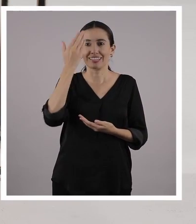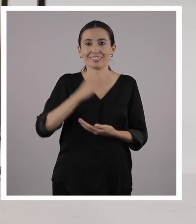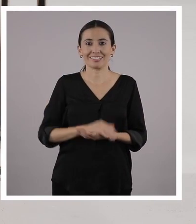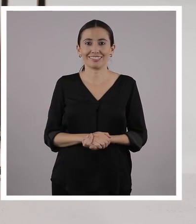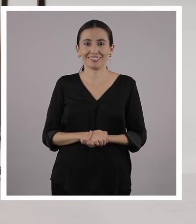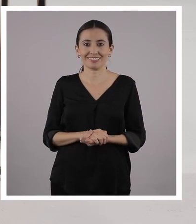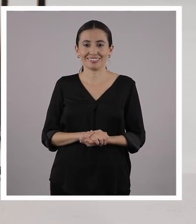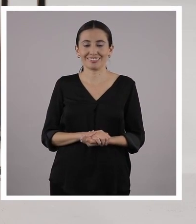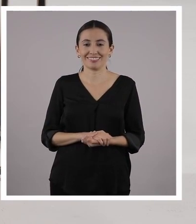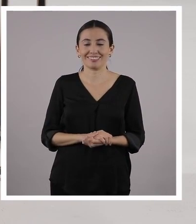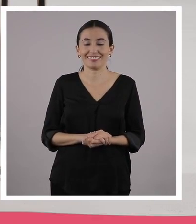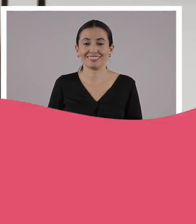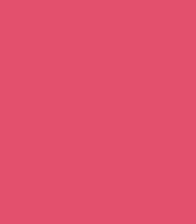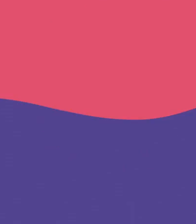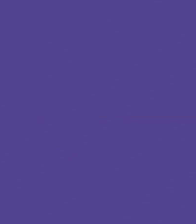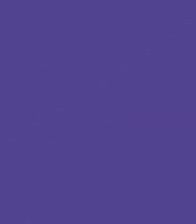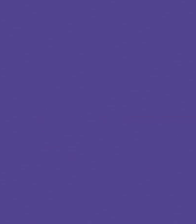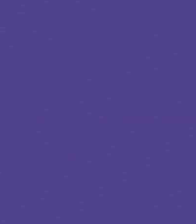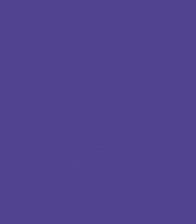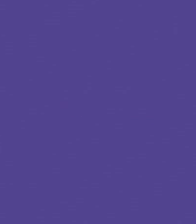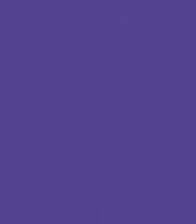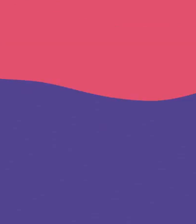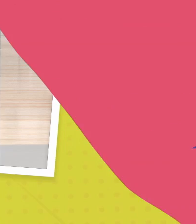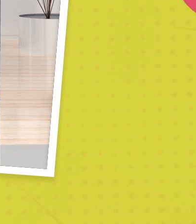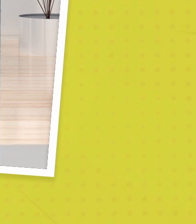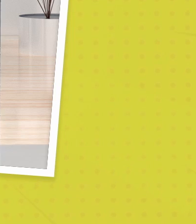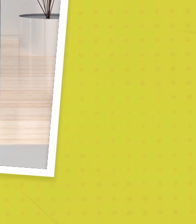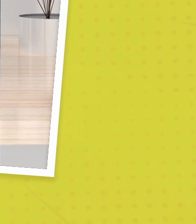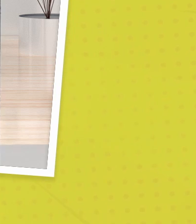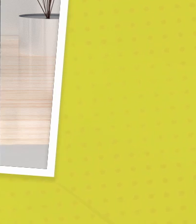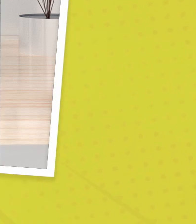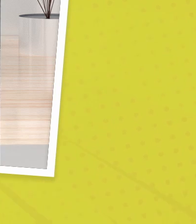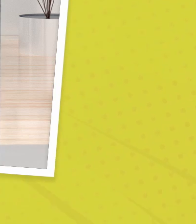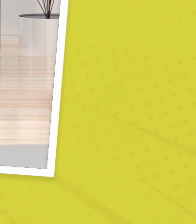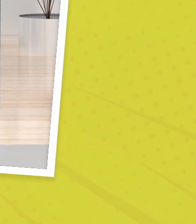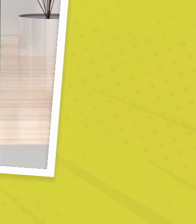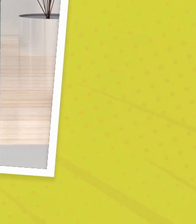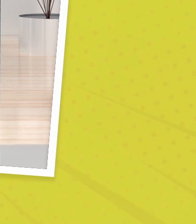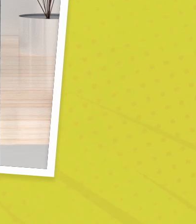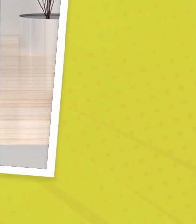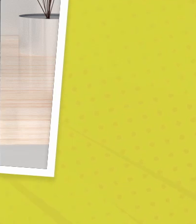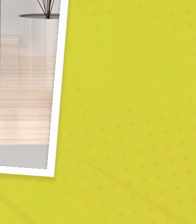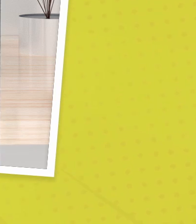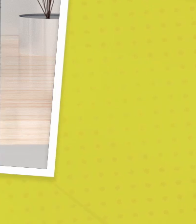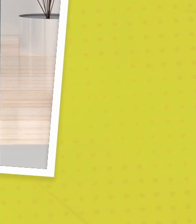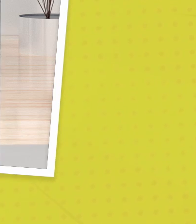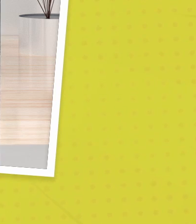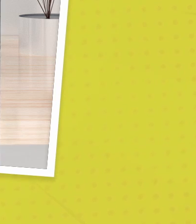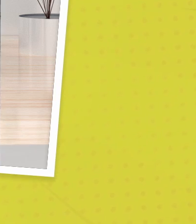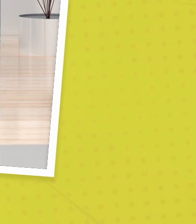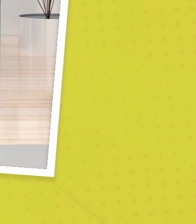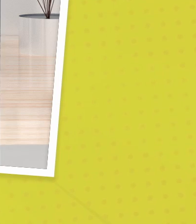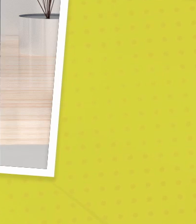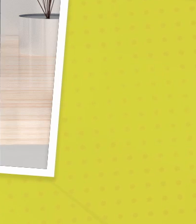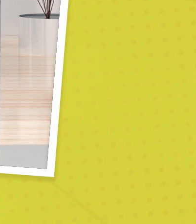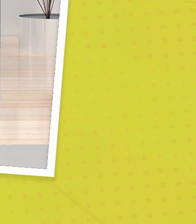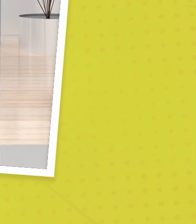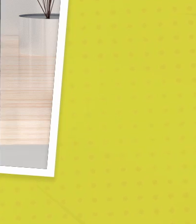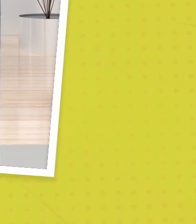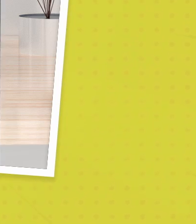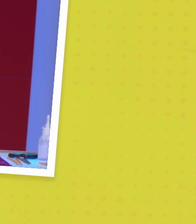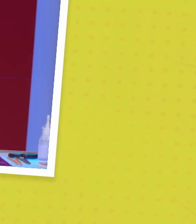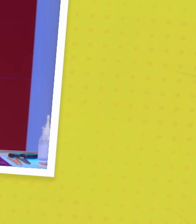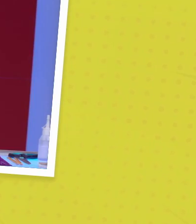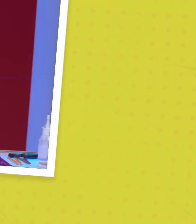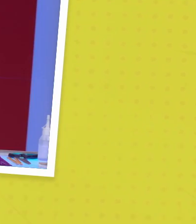próximo Aprender la Tele. Hoy en Aprender la Tele trabajamos con el proyecto número 3 de